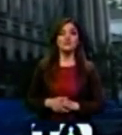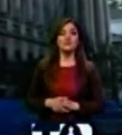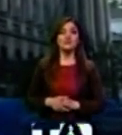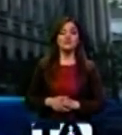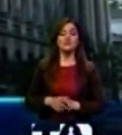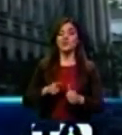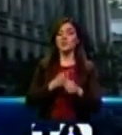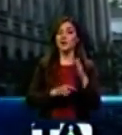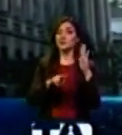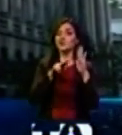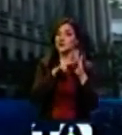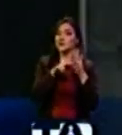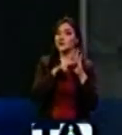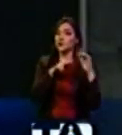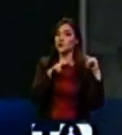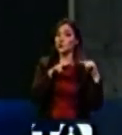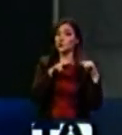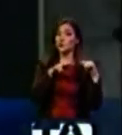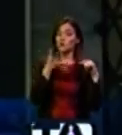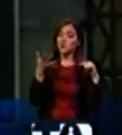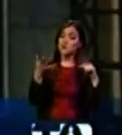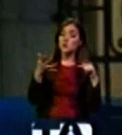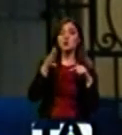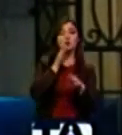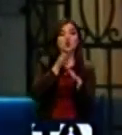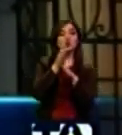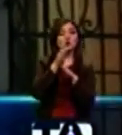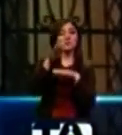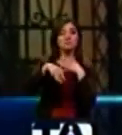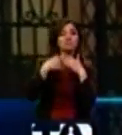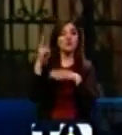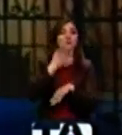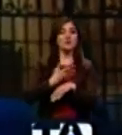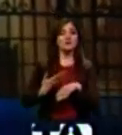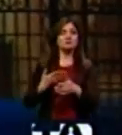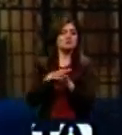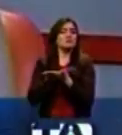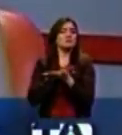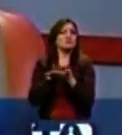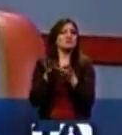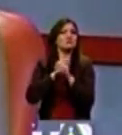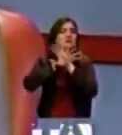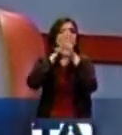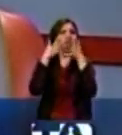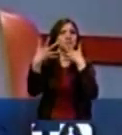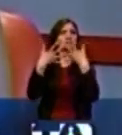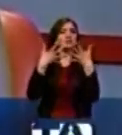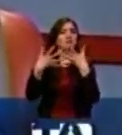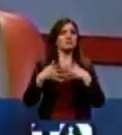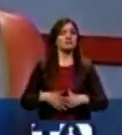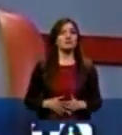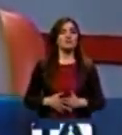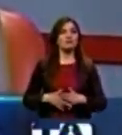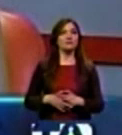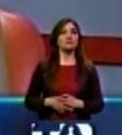primer requisito, antes que nada. Alguien que le devuelva el honor y la majestad a la vicepresidencia de la República. Que le permita, y vuelvo